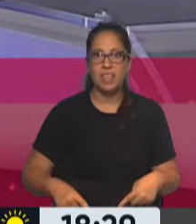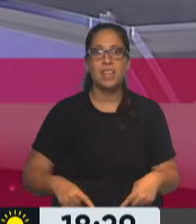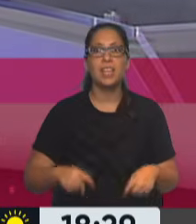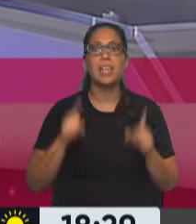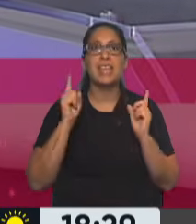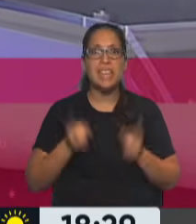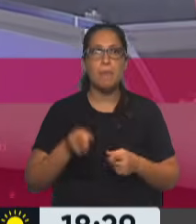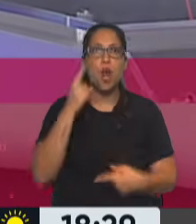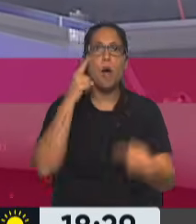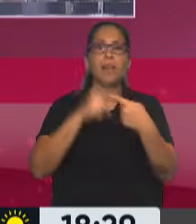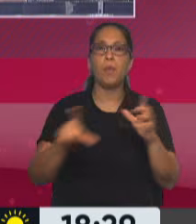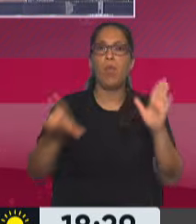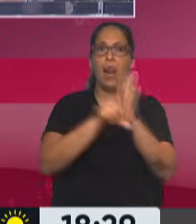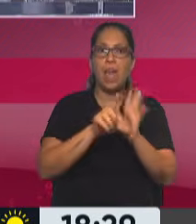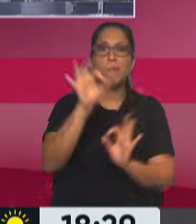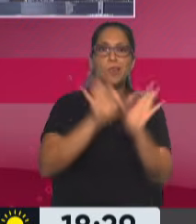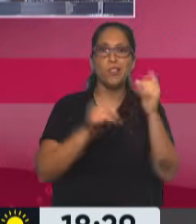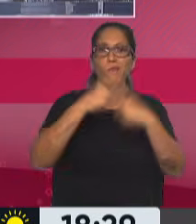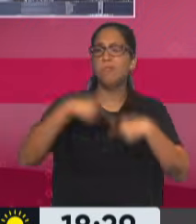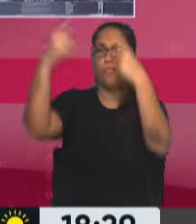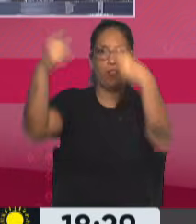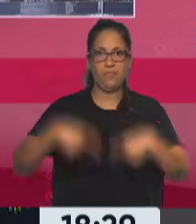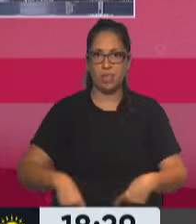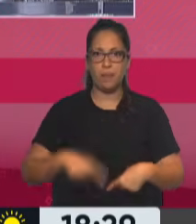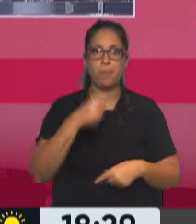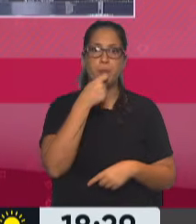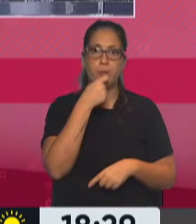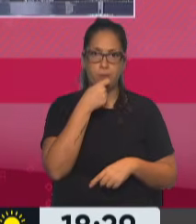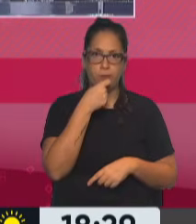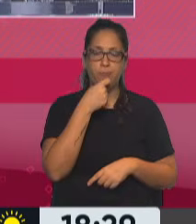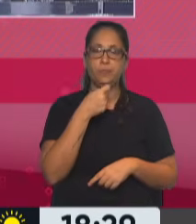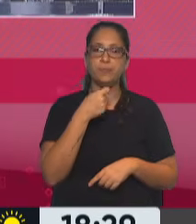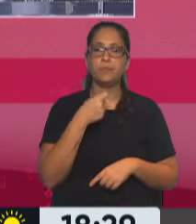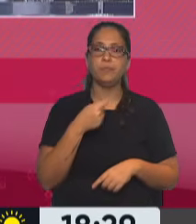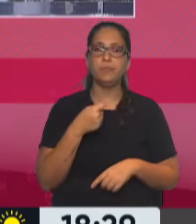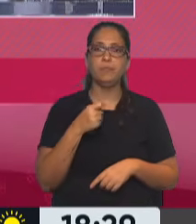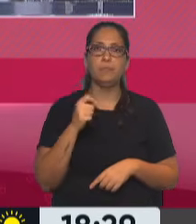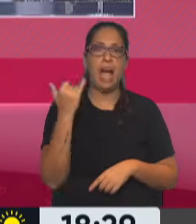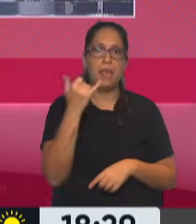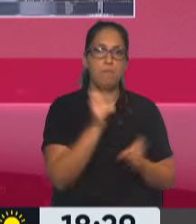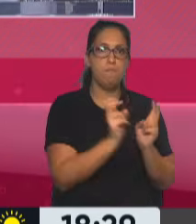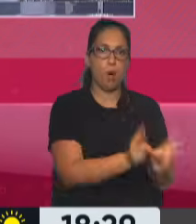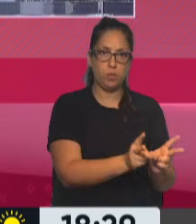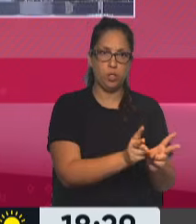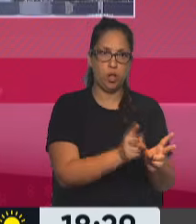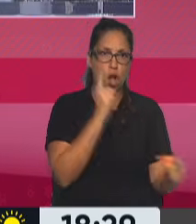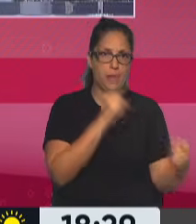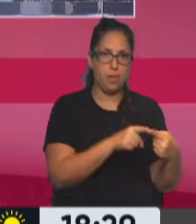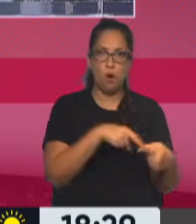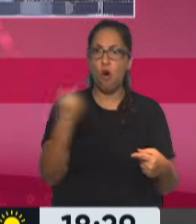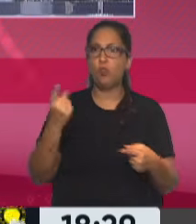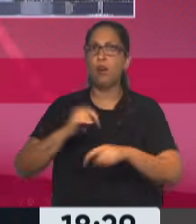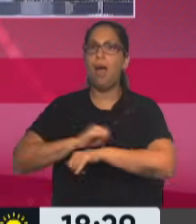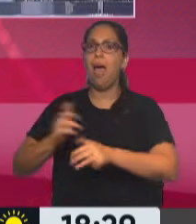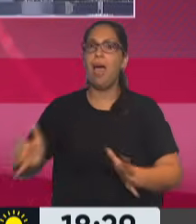proyecciones jurídicas distintas. Es decir, vos lo que tenés en un escenario jurídico es, en un extremo es la prohibición, en el otro extremo es la